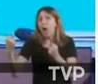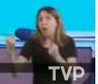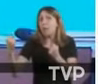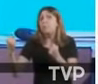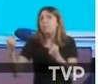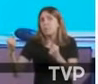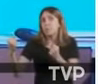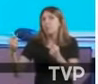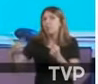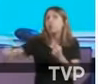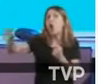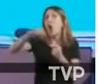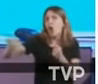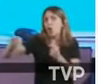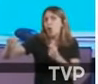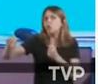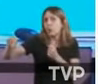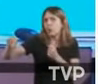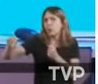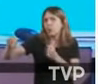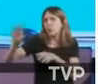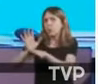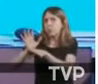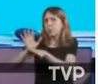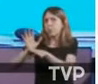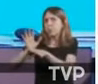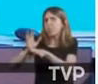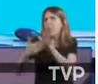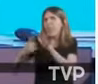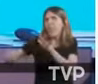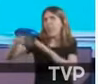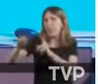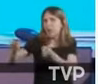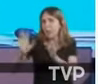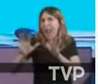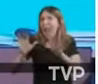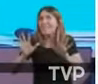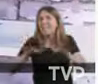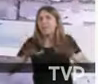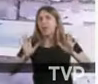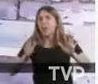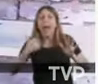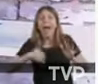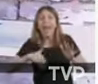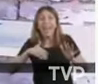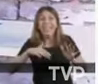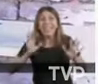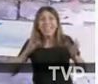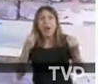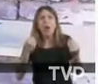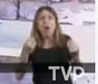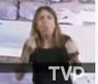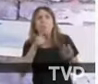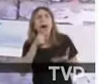rivales juegan. Los rivales juegan, esta es la situación que se vive. Y hoy a la Argentina se la ha puesto en una posición